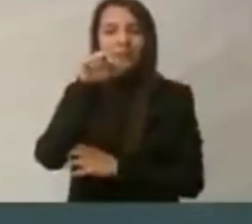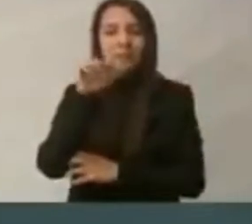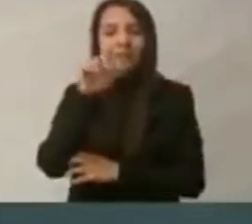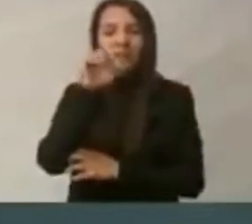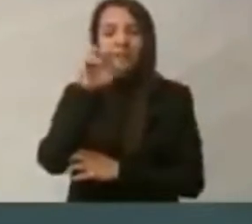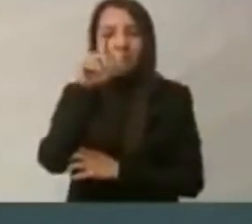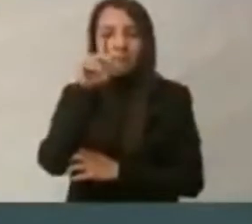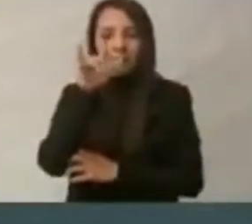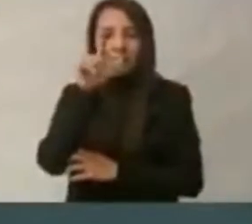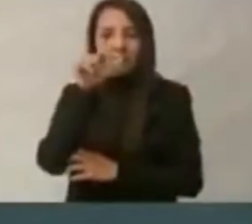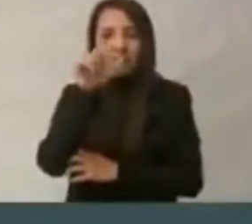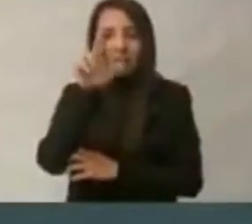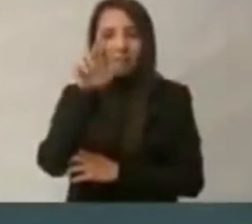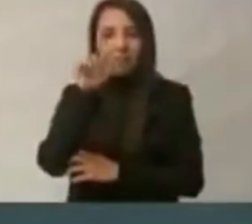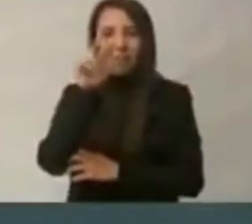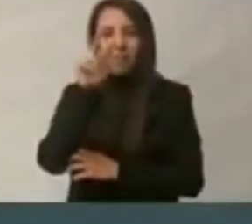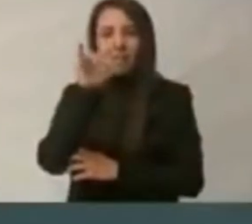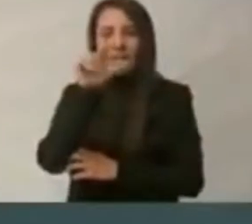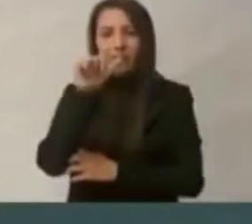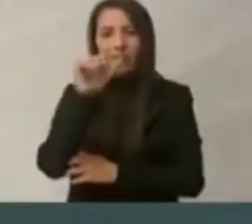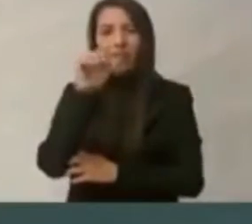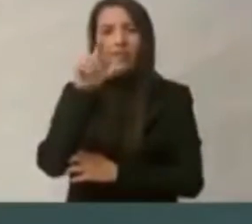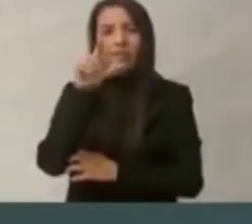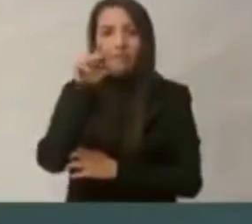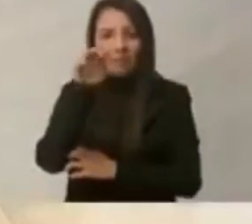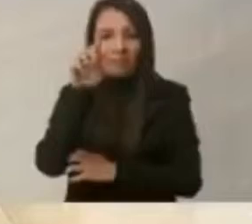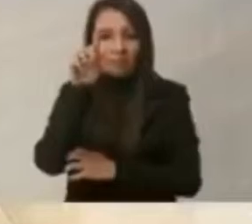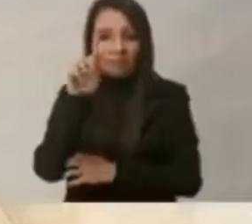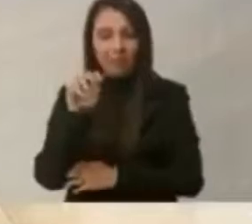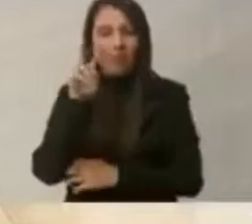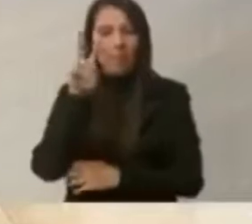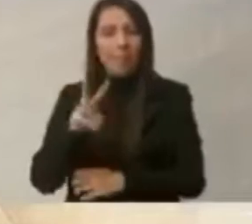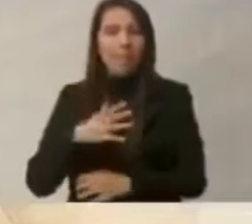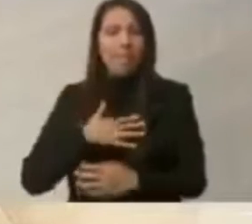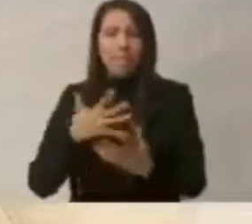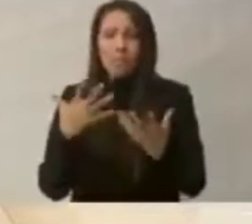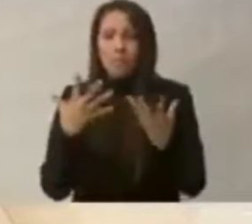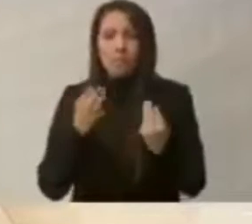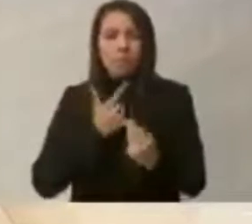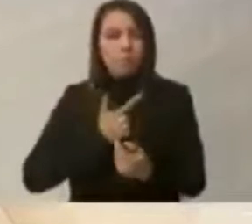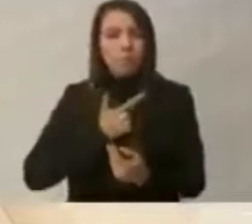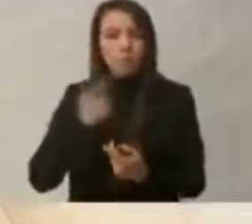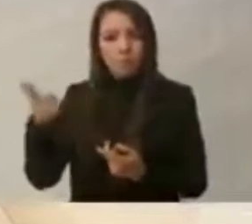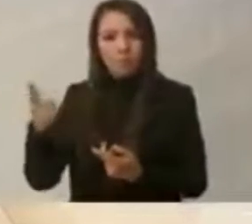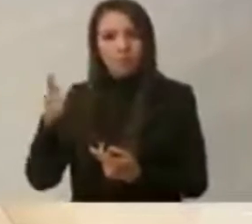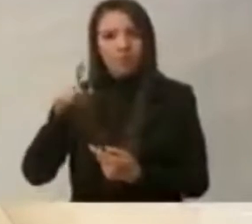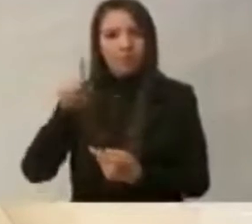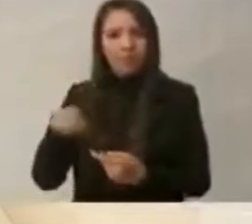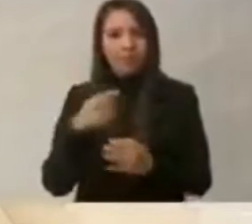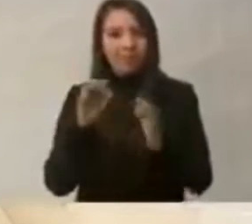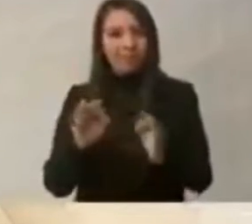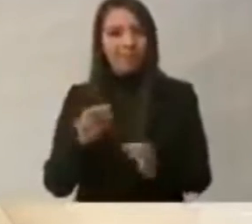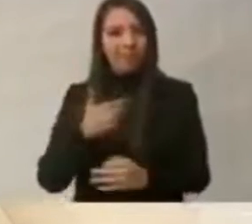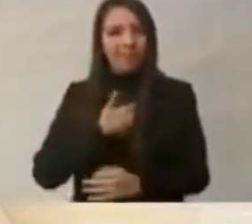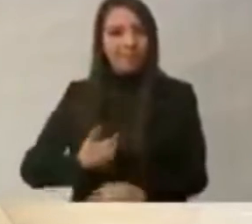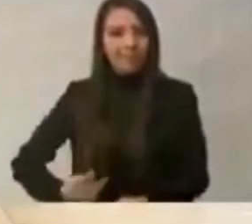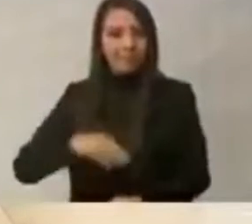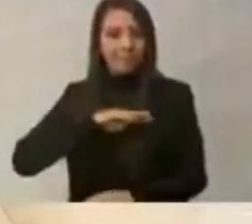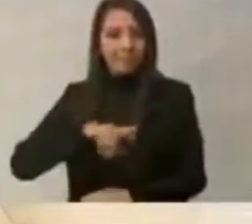Olmedo, que nos da mucho gusto que sea la presidenta municipal de Mexicali.